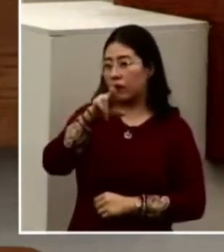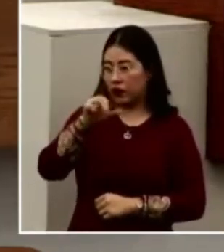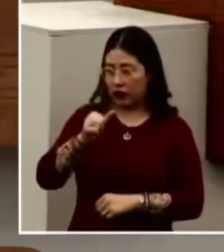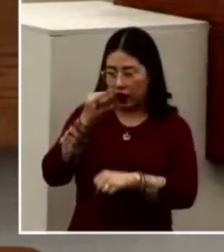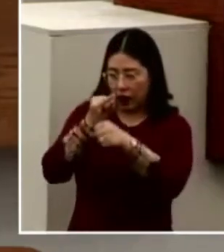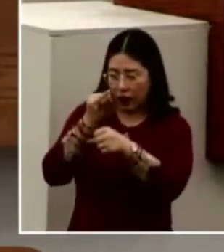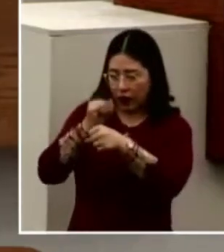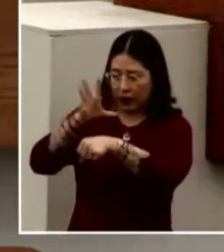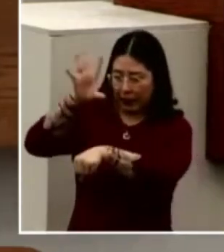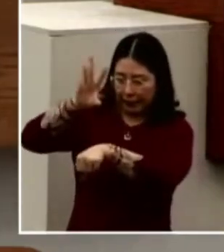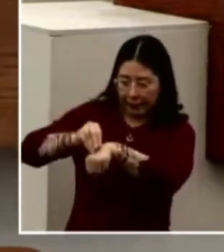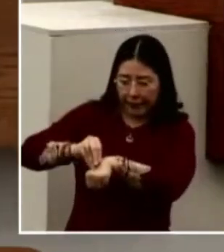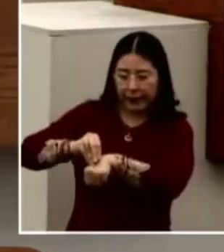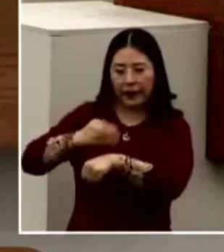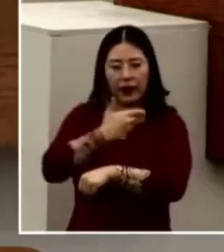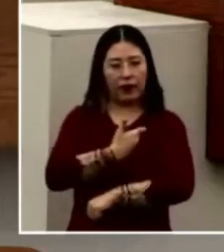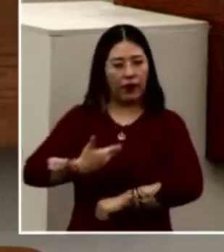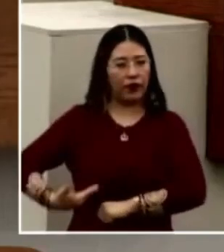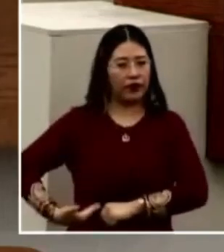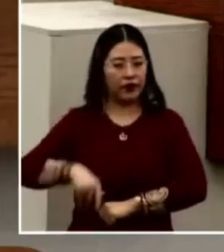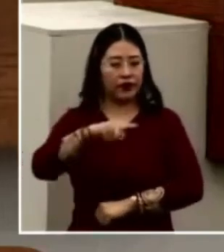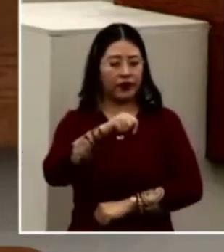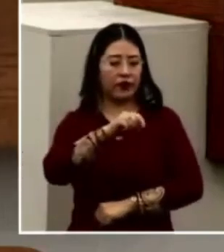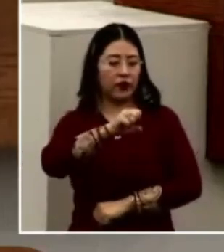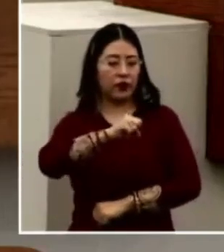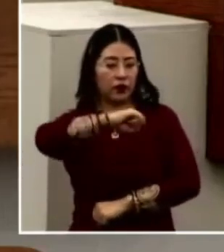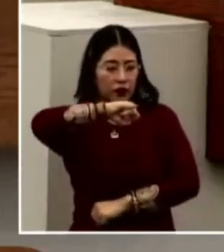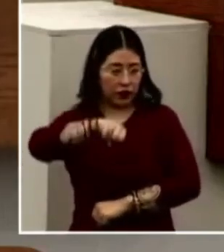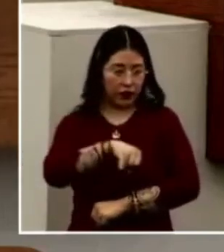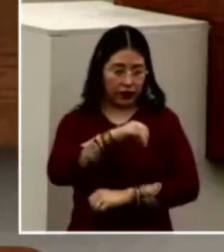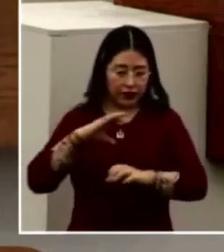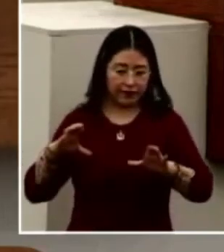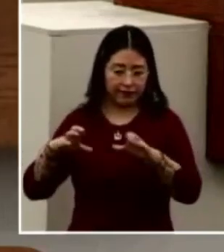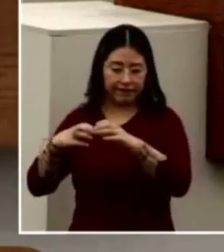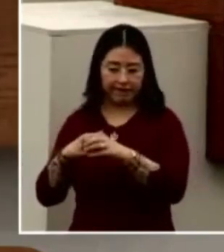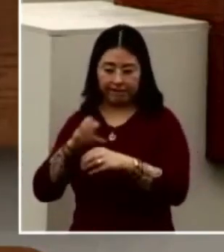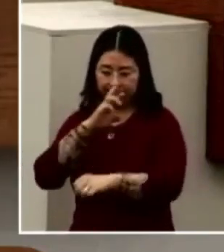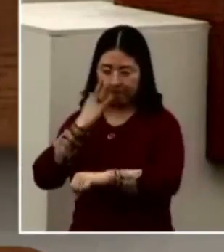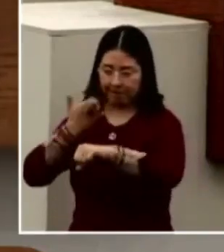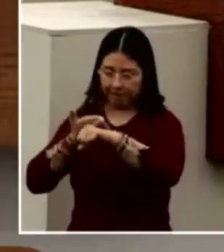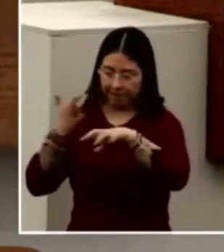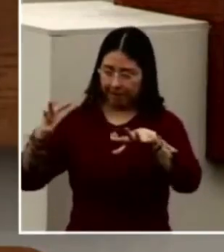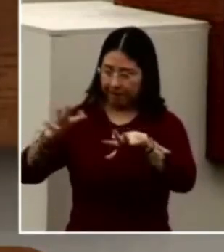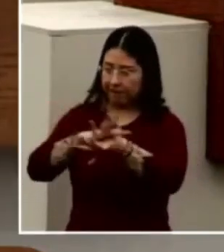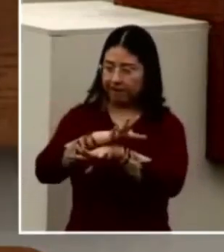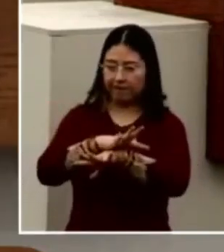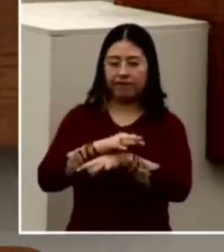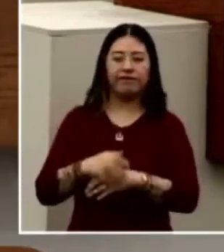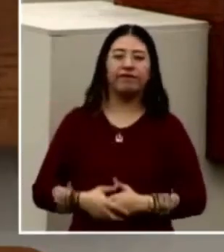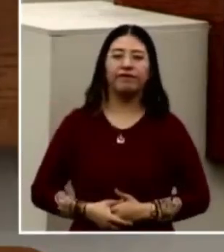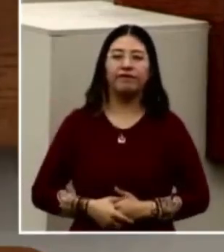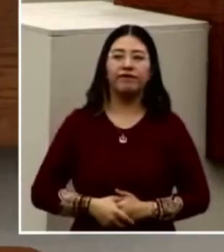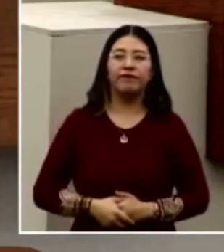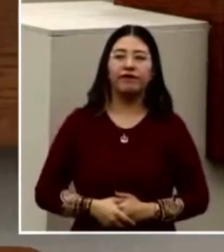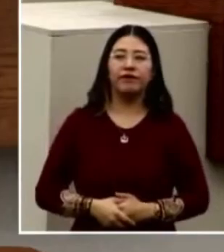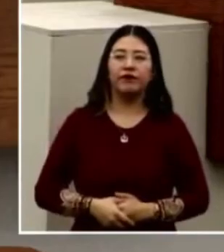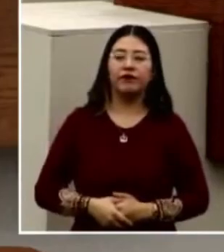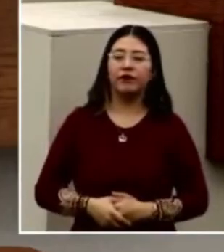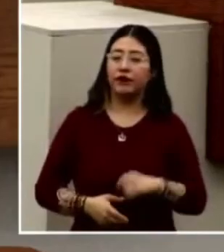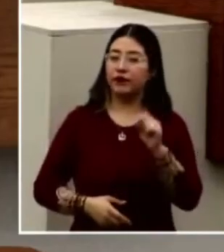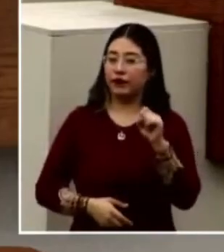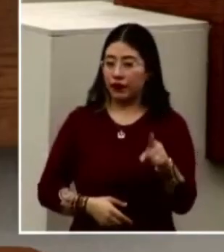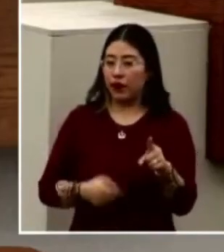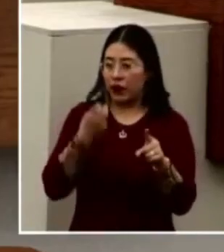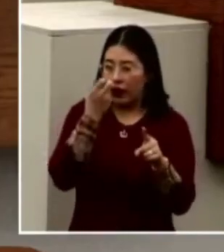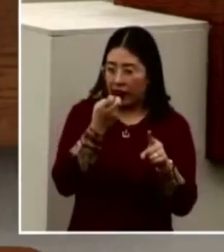es presidenta del Tribunal Superior de Justicia de Durango. Y ella fue quien